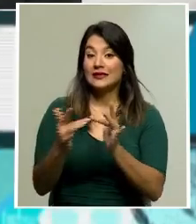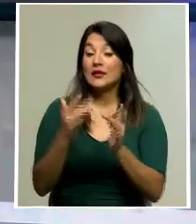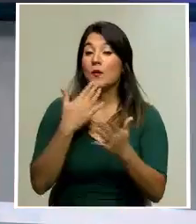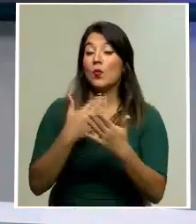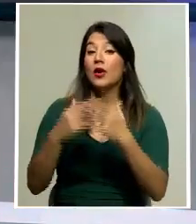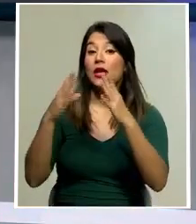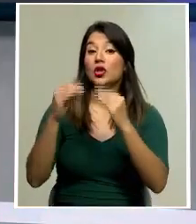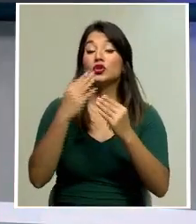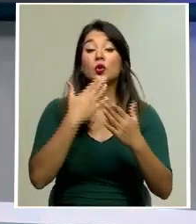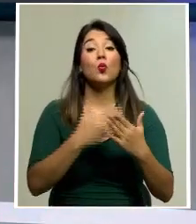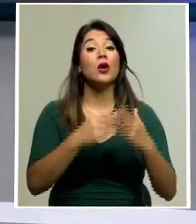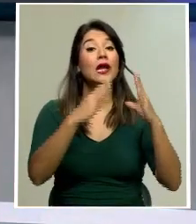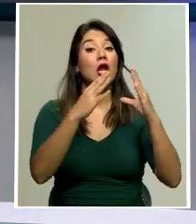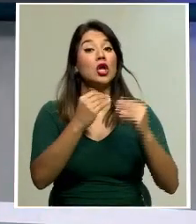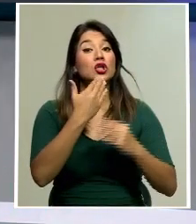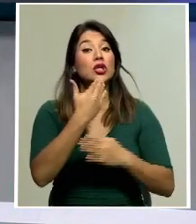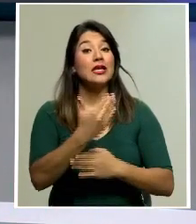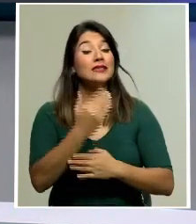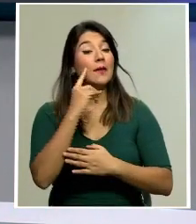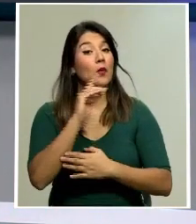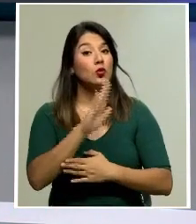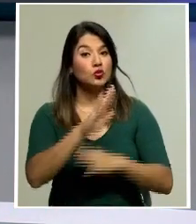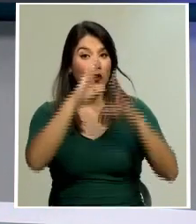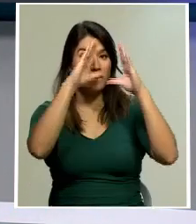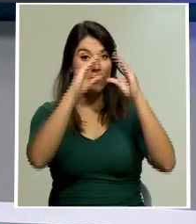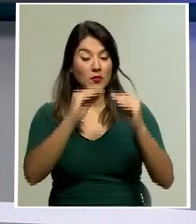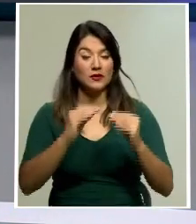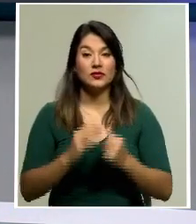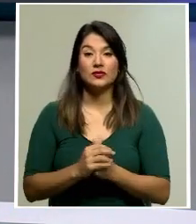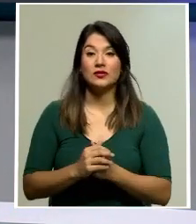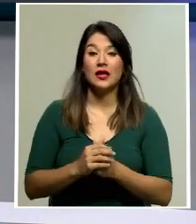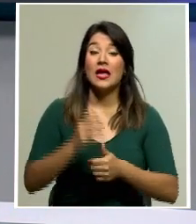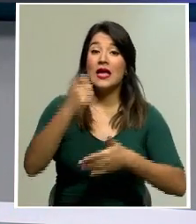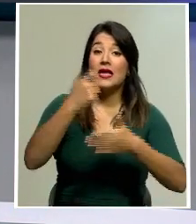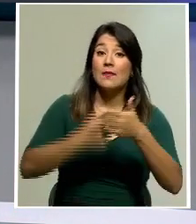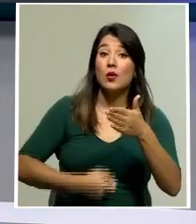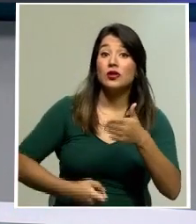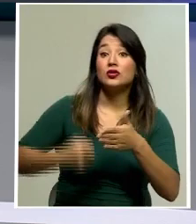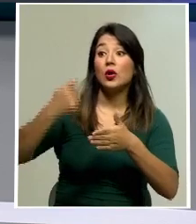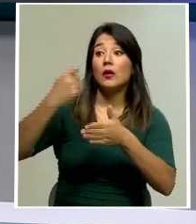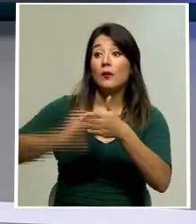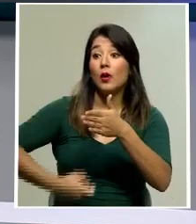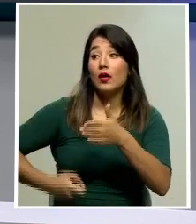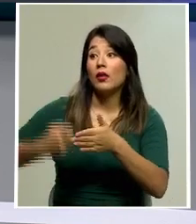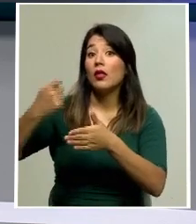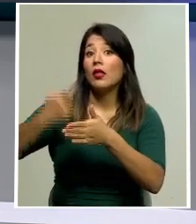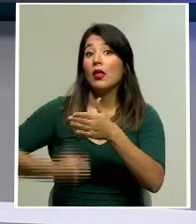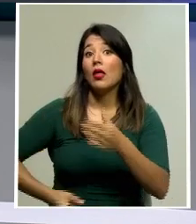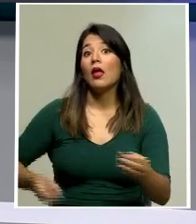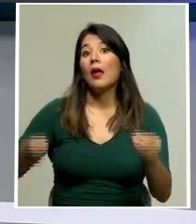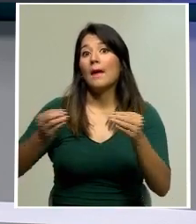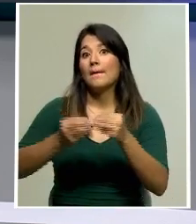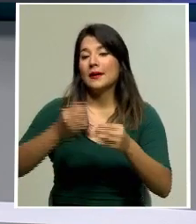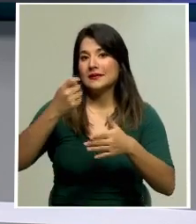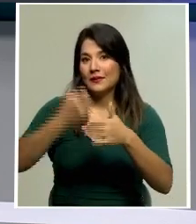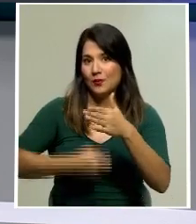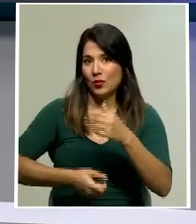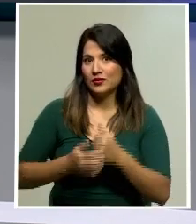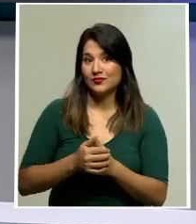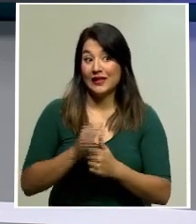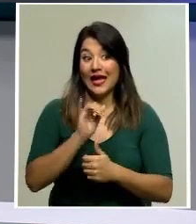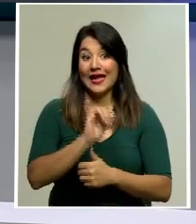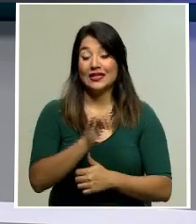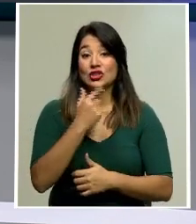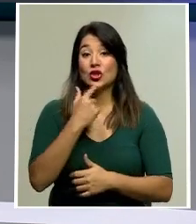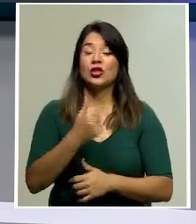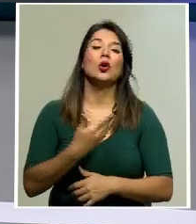noches, Andrés. Gracias por esta amplia información. Impuestos, impuestos y más impuestos. Así cataloga a la presidenta de la